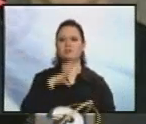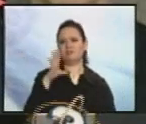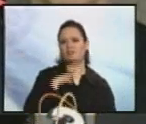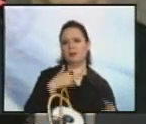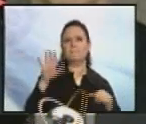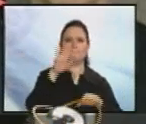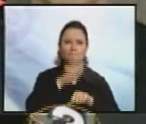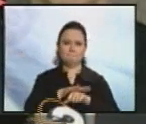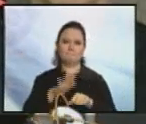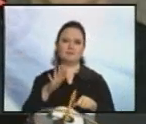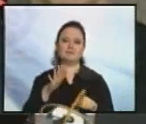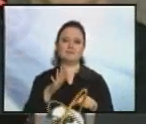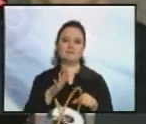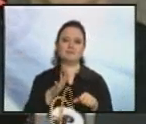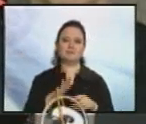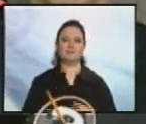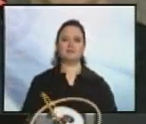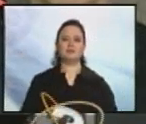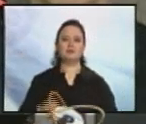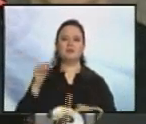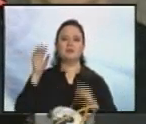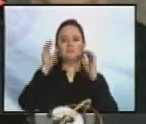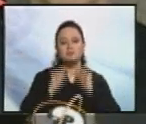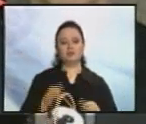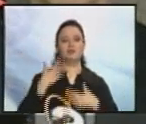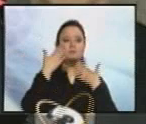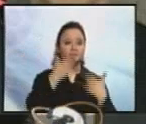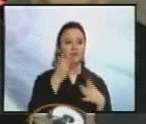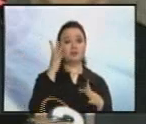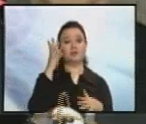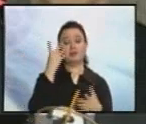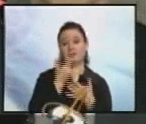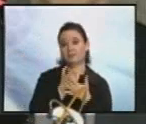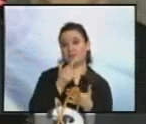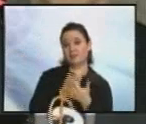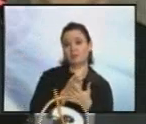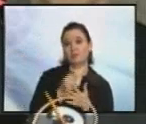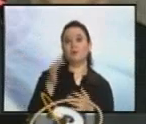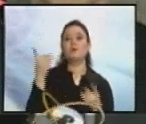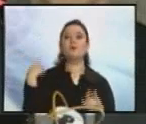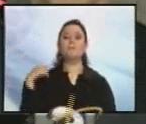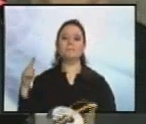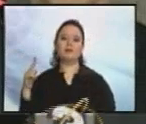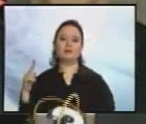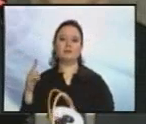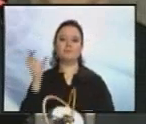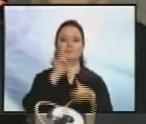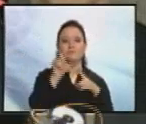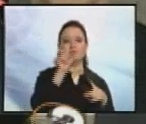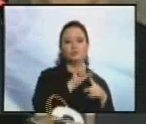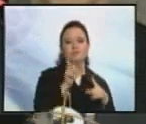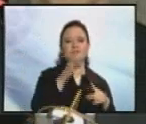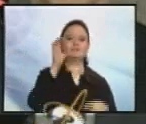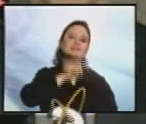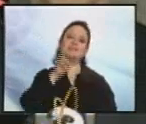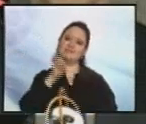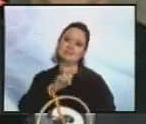las grandes necesidades del pueblo, que no tenía ni para pagarse las